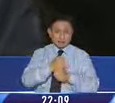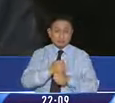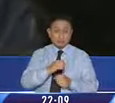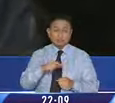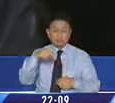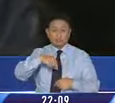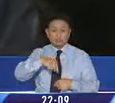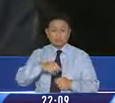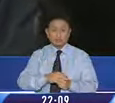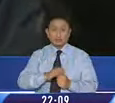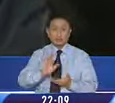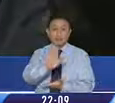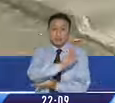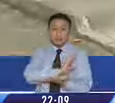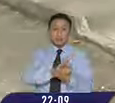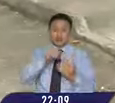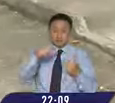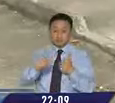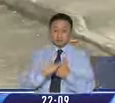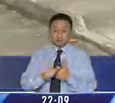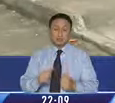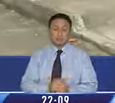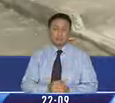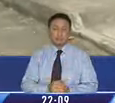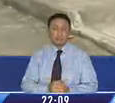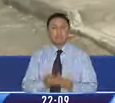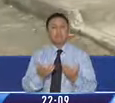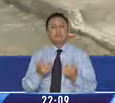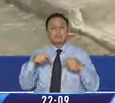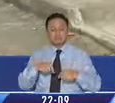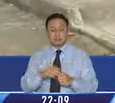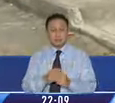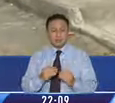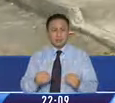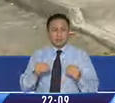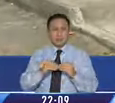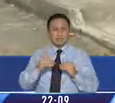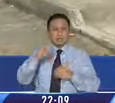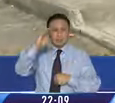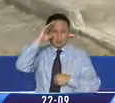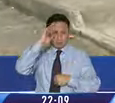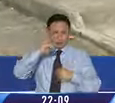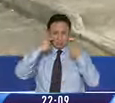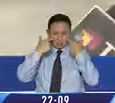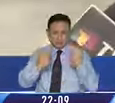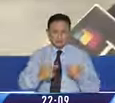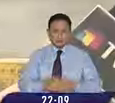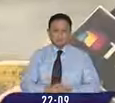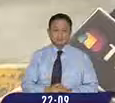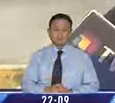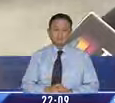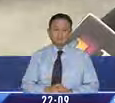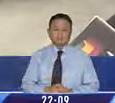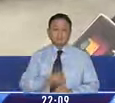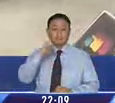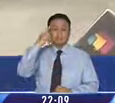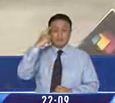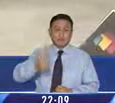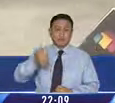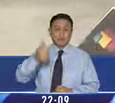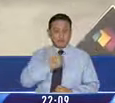acá, a los barrios aledaños que estamos. Es eso, quisiéramos que haya un poco más de atención de parte de las autoridades. Al gobierno, por favor,